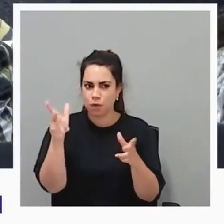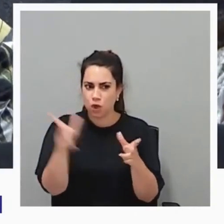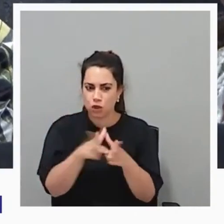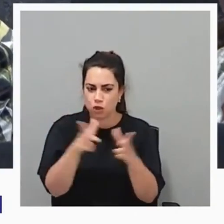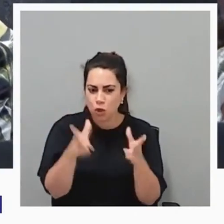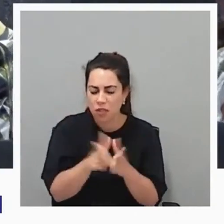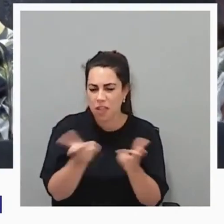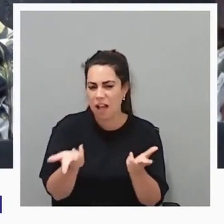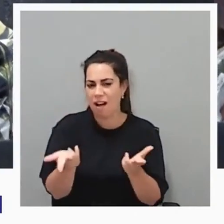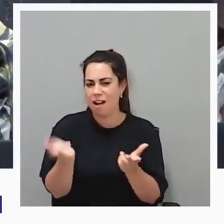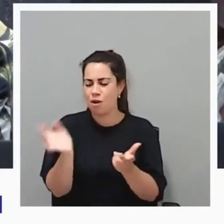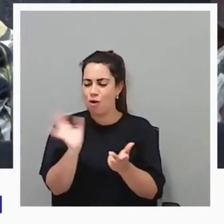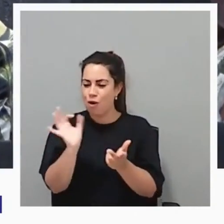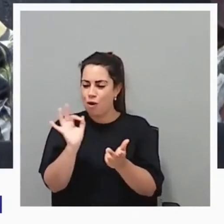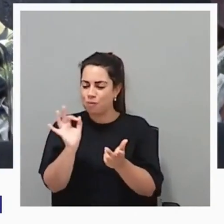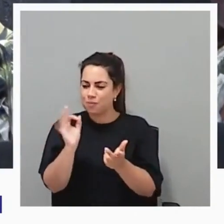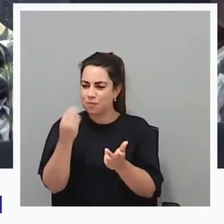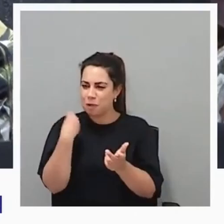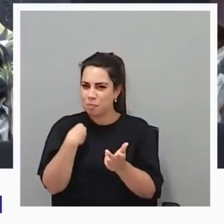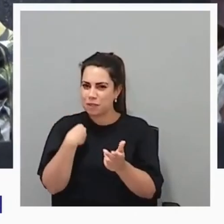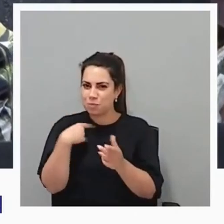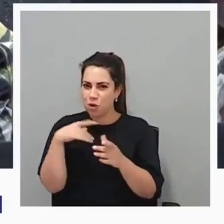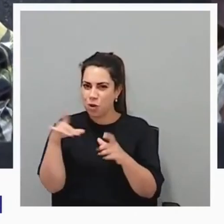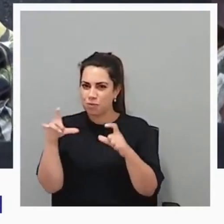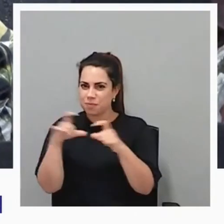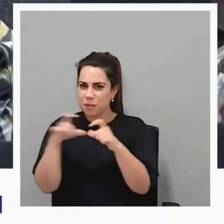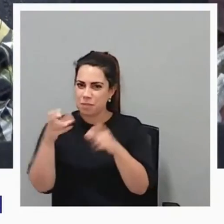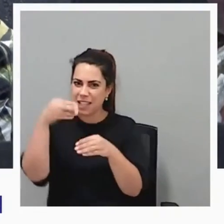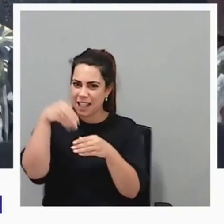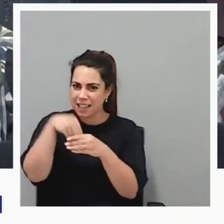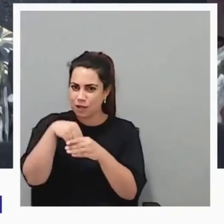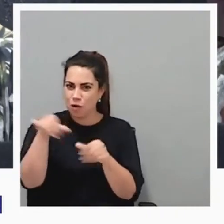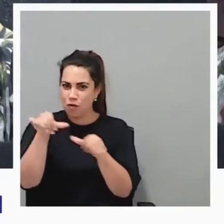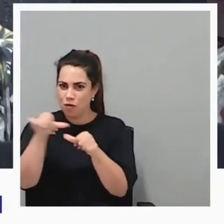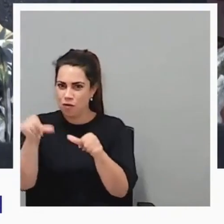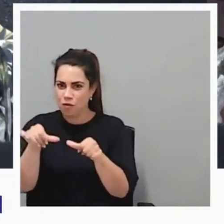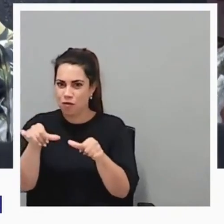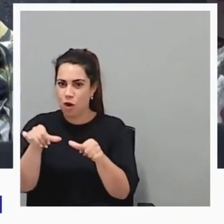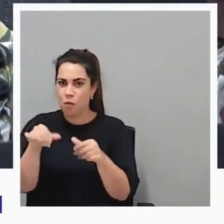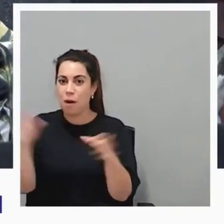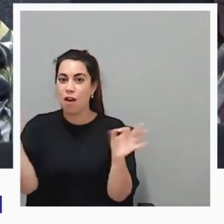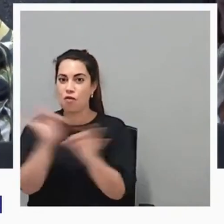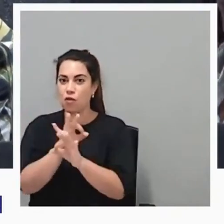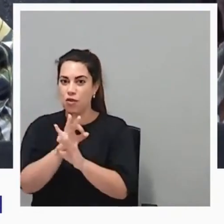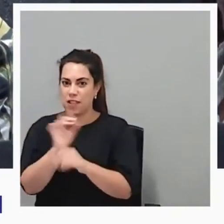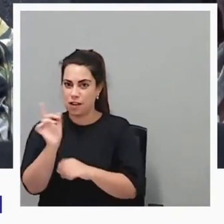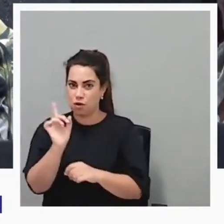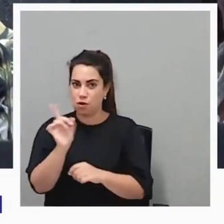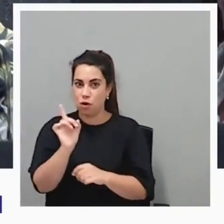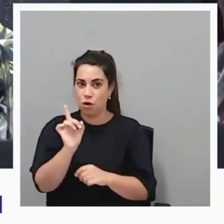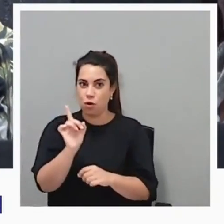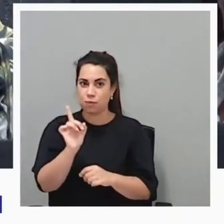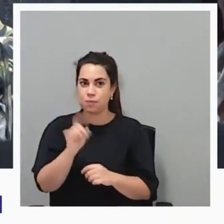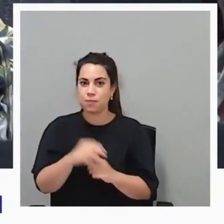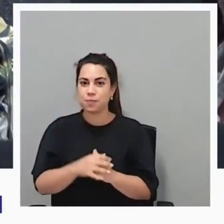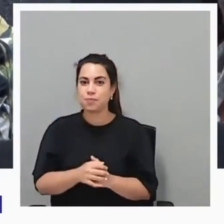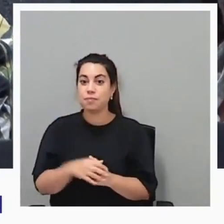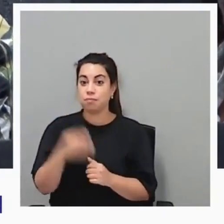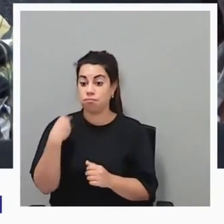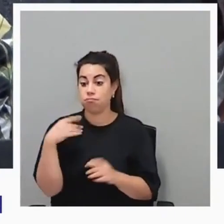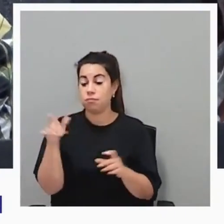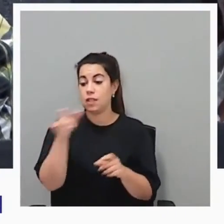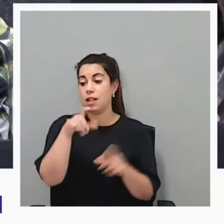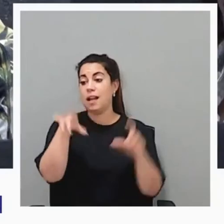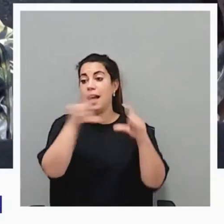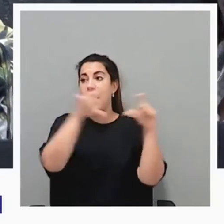propia fórmula empresarial, ¿no? Yo creo que a esto hay que dar una pensada, incluso desde las empresas que no son cooperativas o que no están dentro de